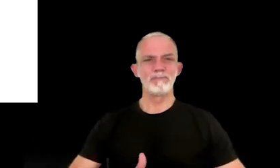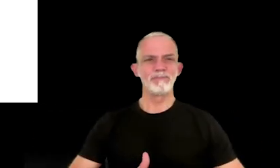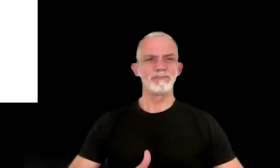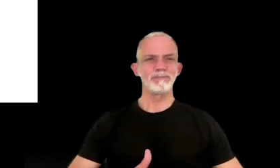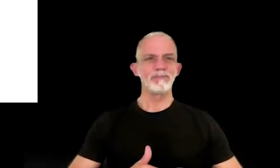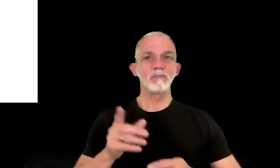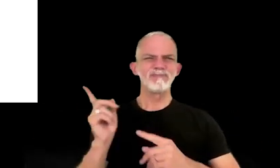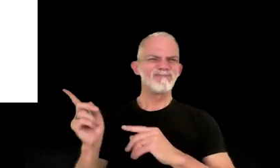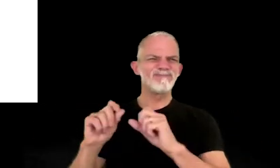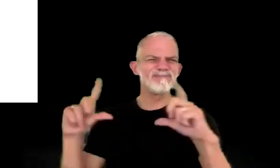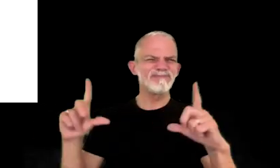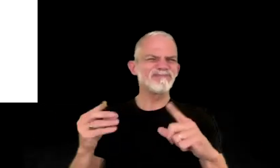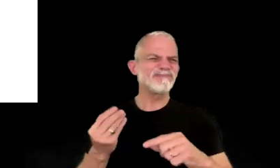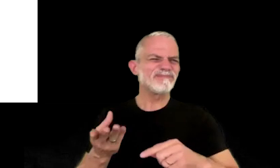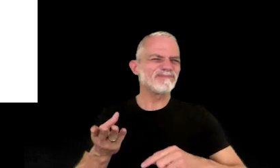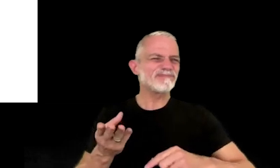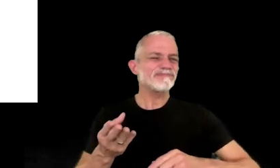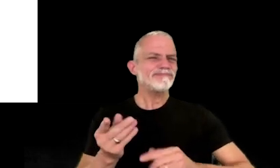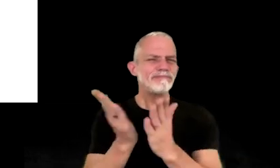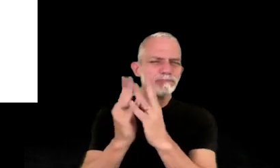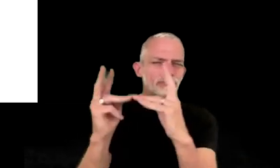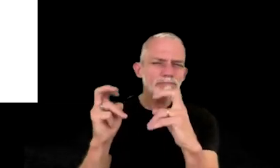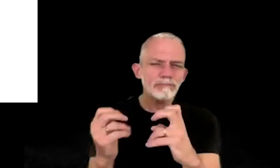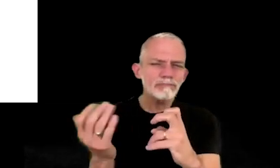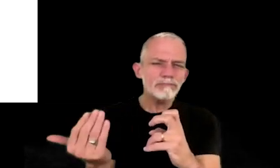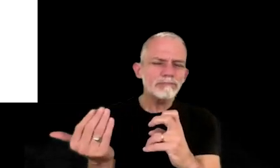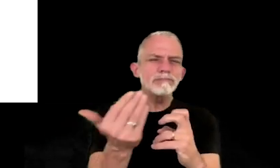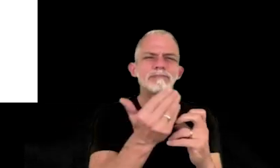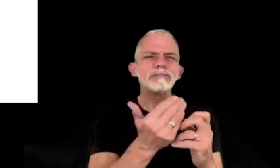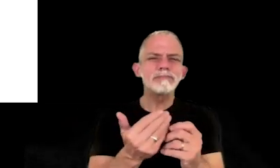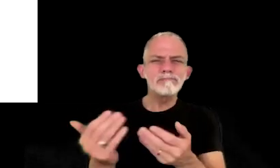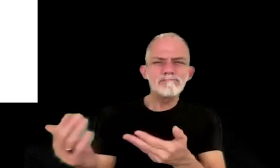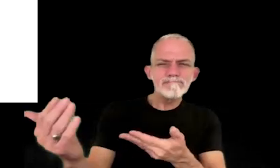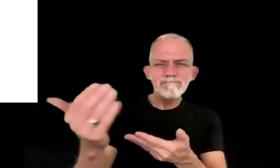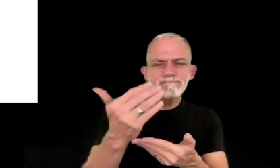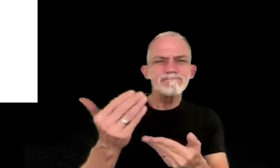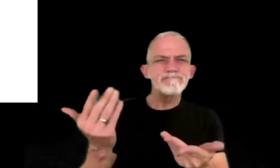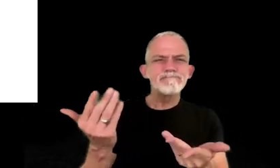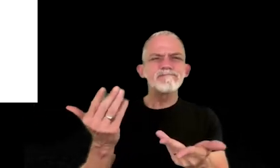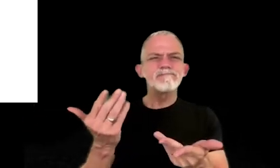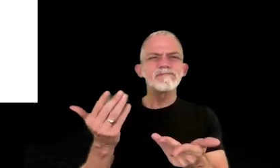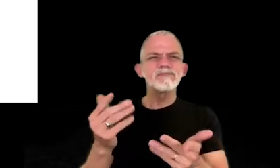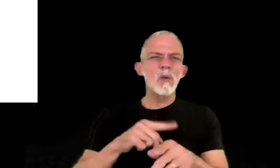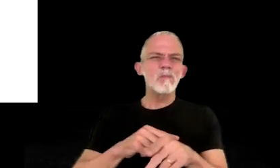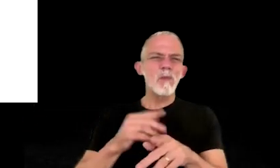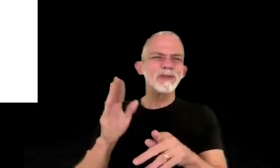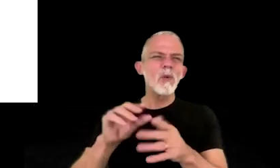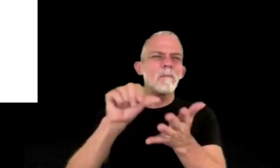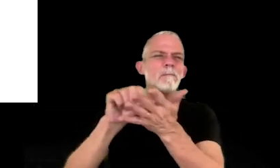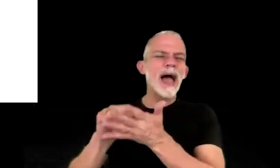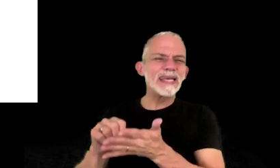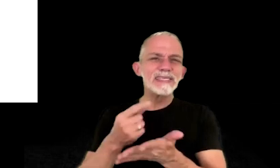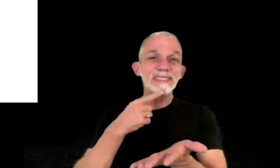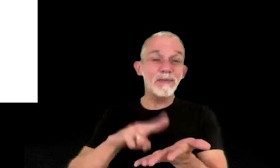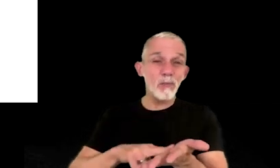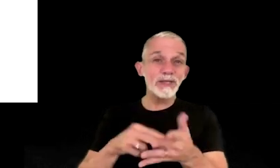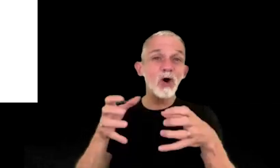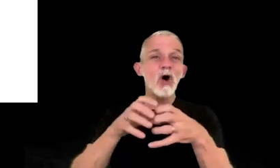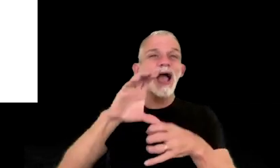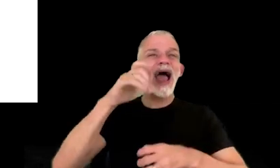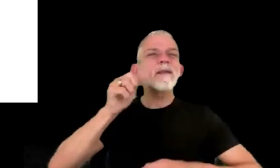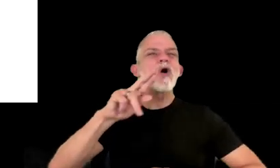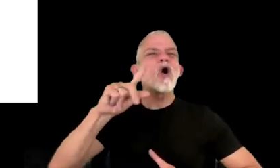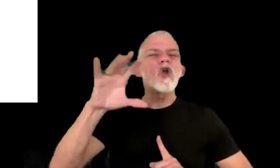Acá, en un estudio hecho en su momento con respecto a qué países aplican un impuesto al carbono,